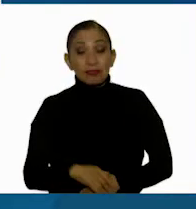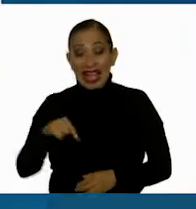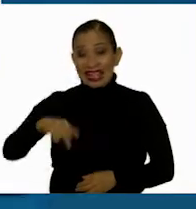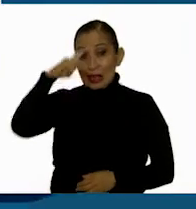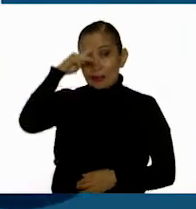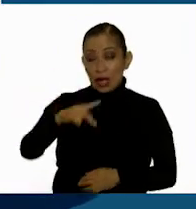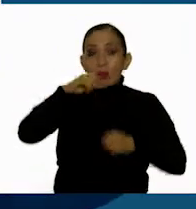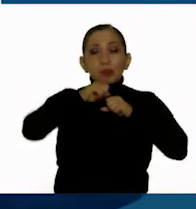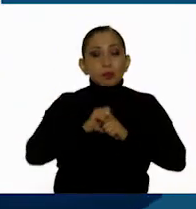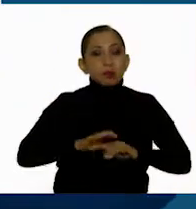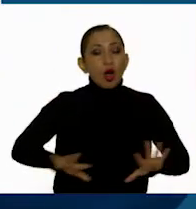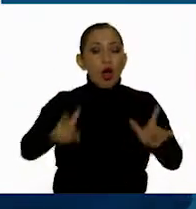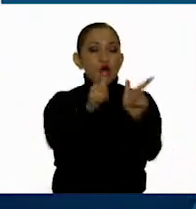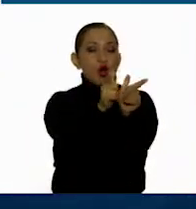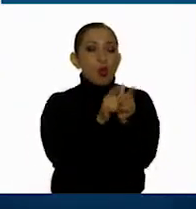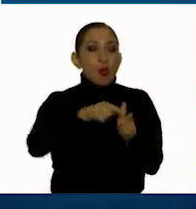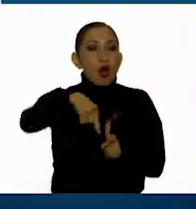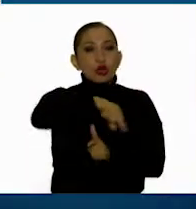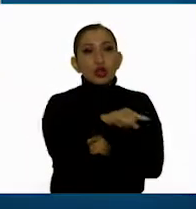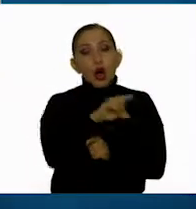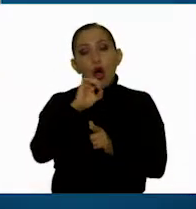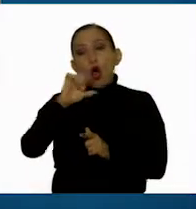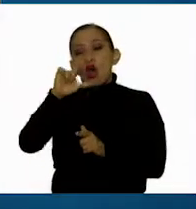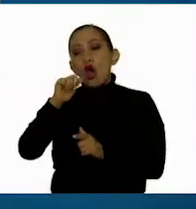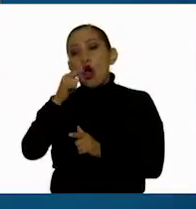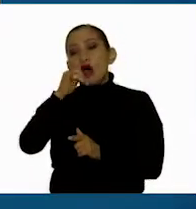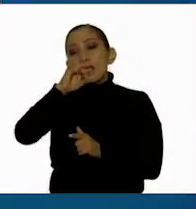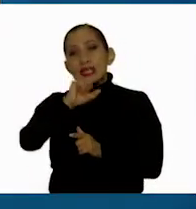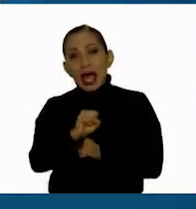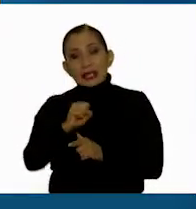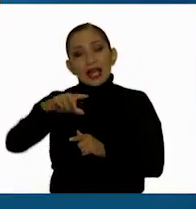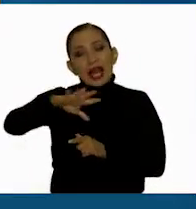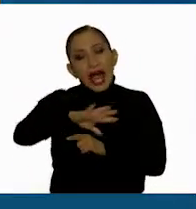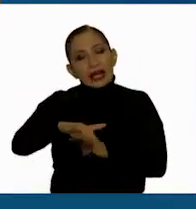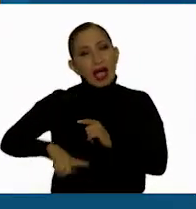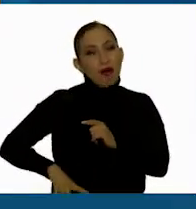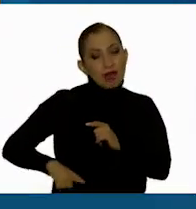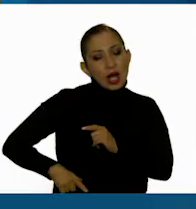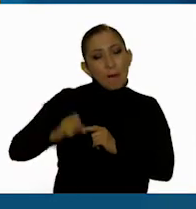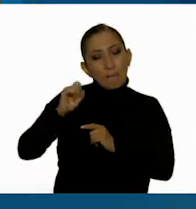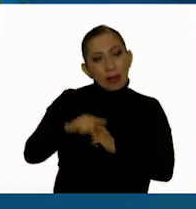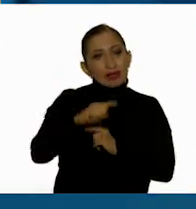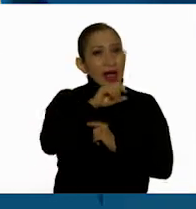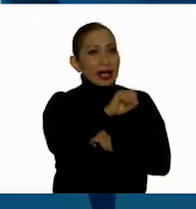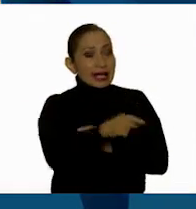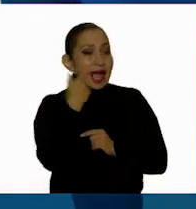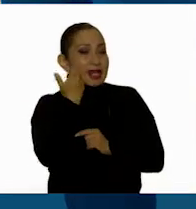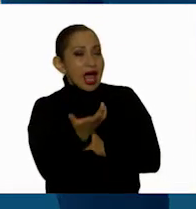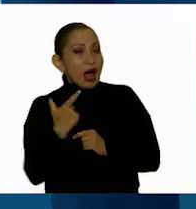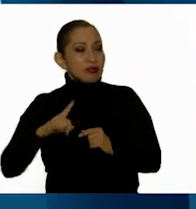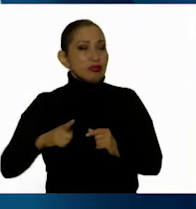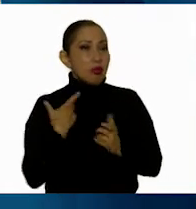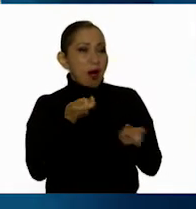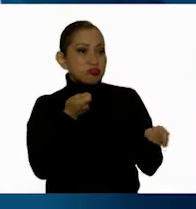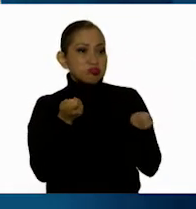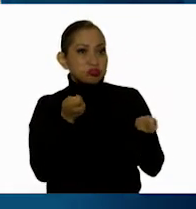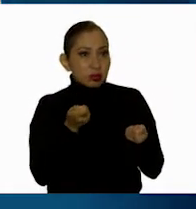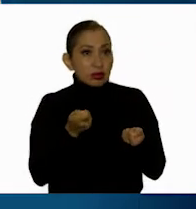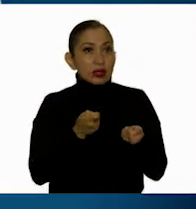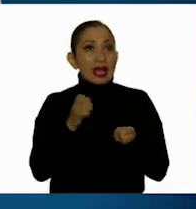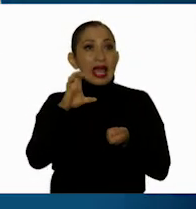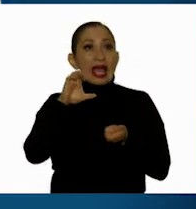se difundió a través de 2 grupos o logias con gran influencia en los ámbitos del gobierno y en pugna por el poder: la